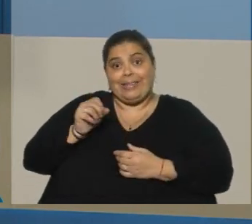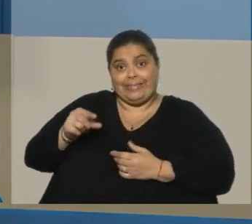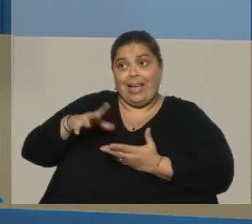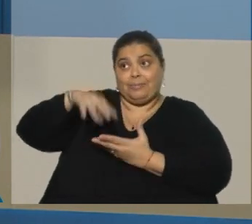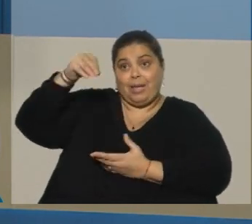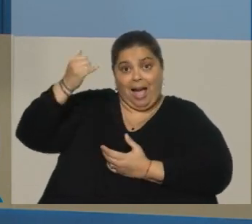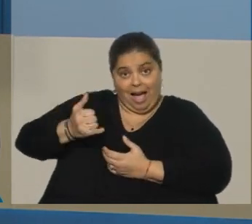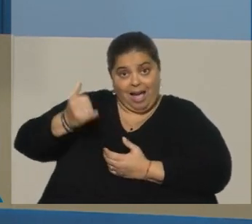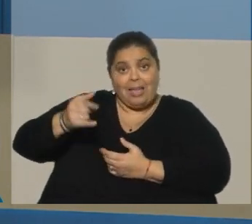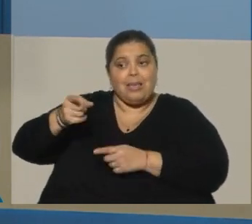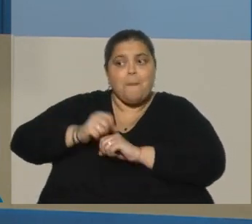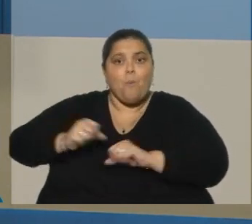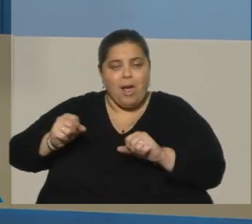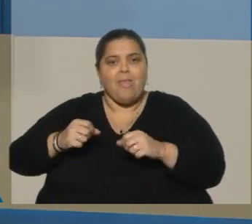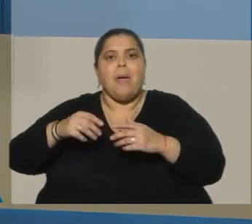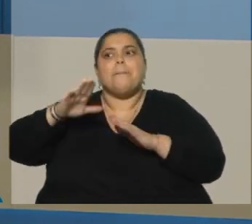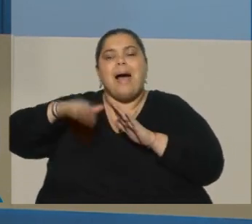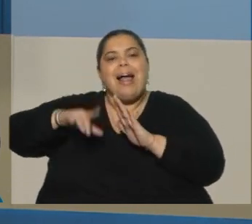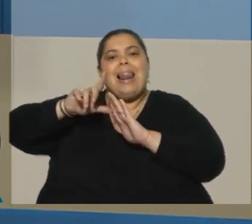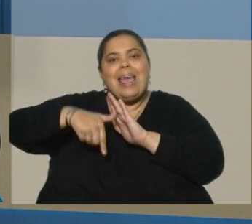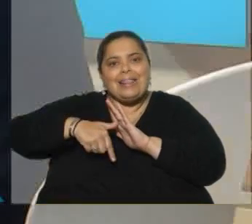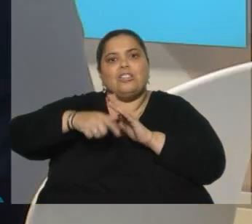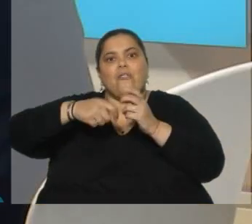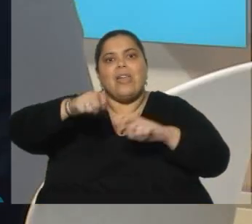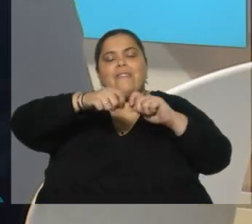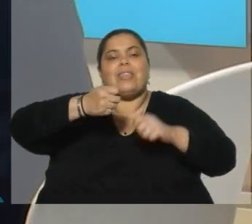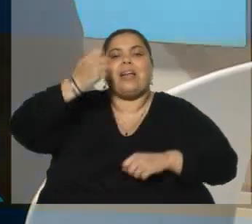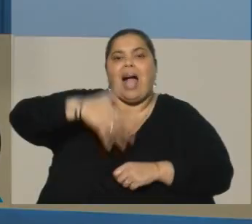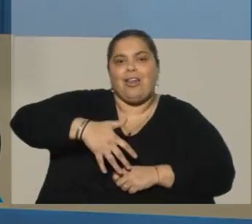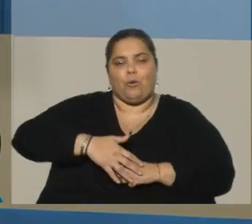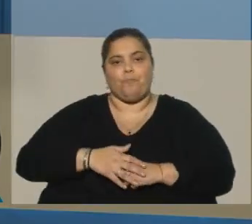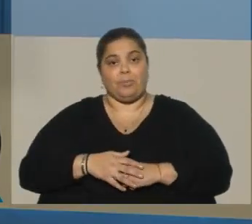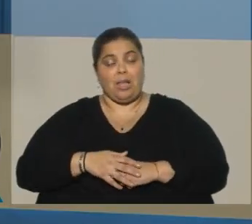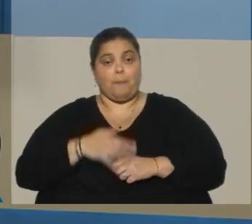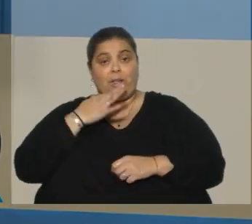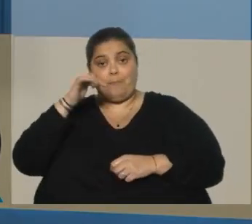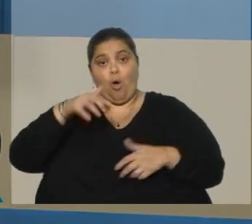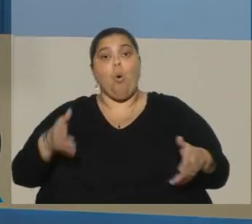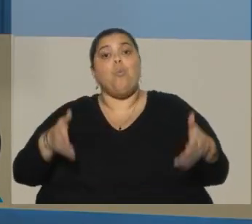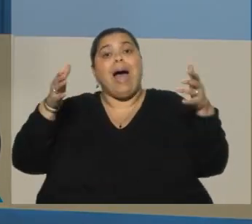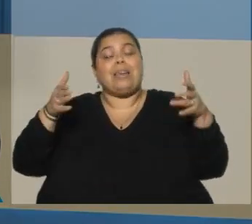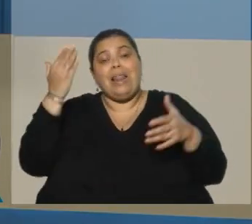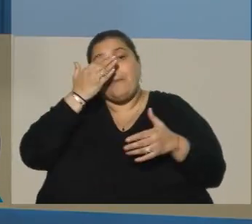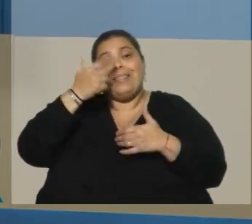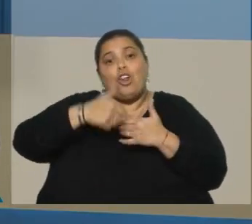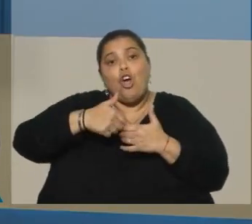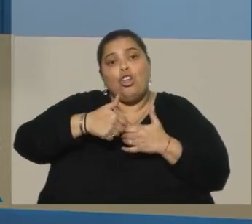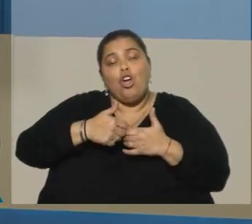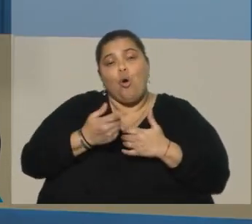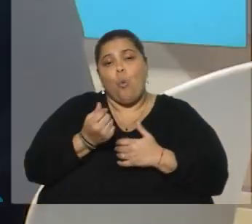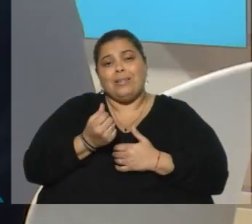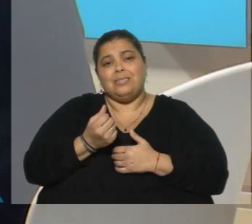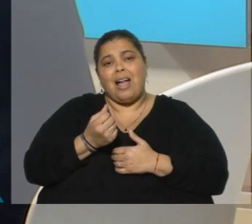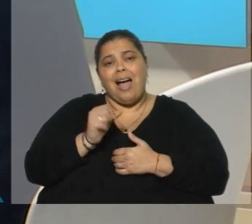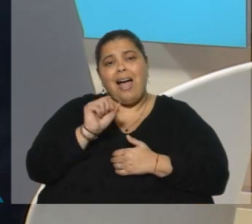tiene su cara y contracara, ¿no? Esto, ¿cuánto está el barril de petróleo hoy? 110, 112 estaba hace un rato. Y